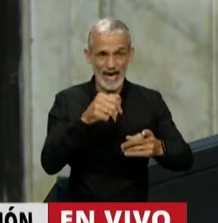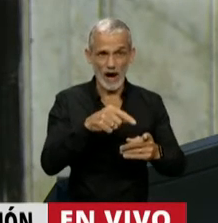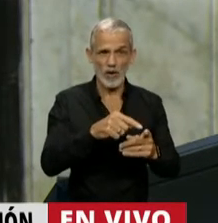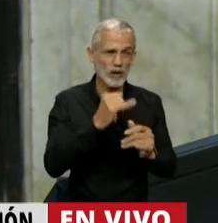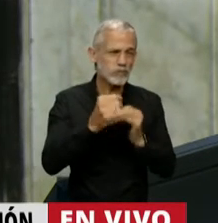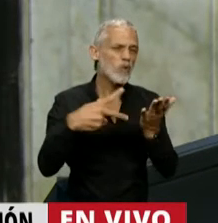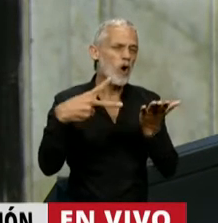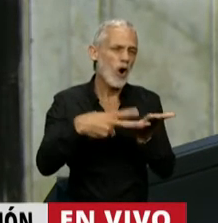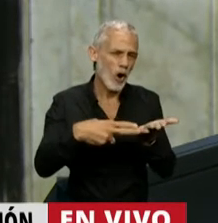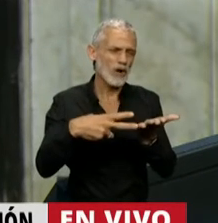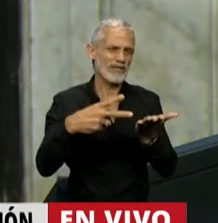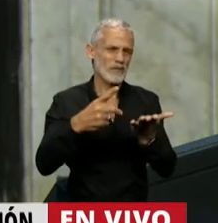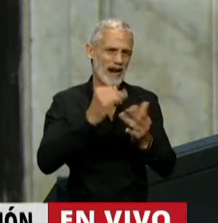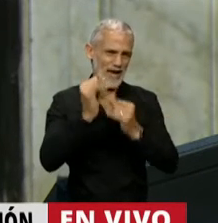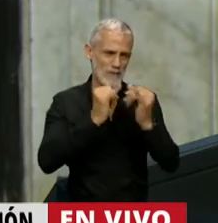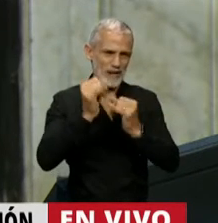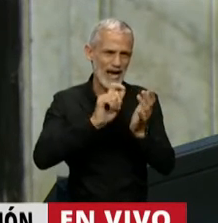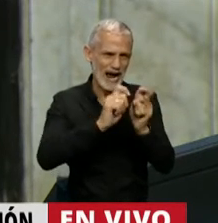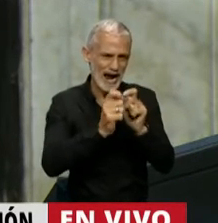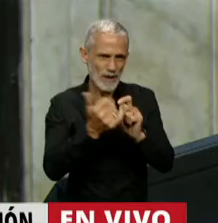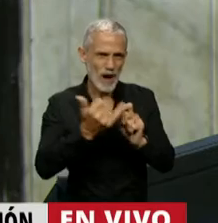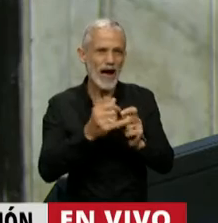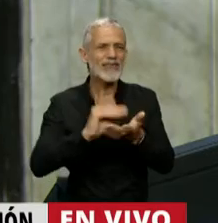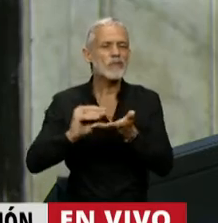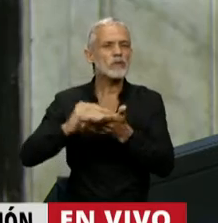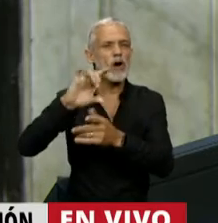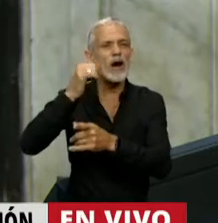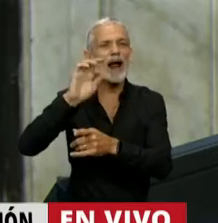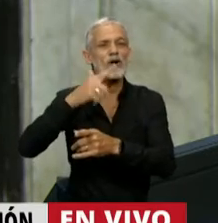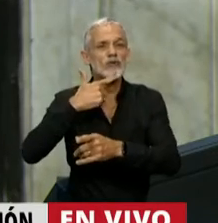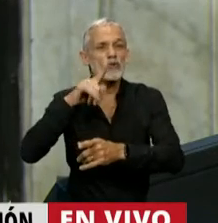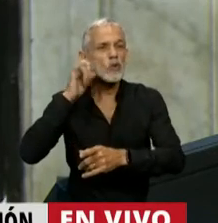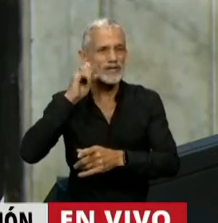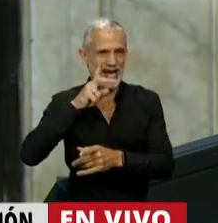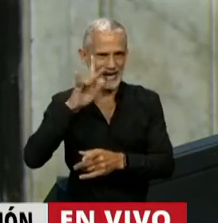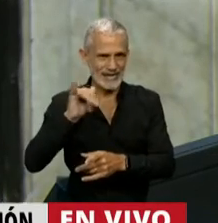una interrupción para explicar las modificaciones al diputado Carlos Gutiérrez.